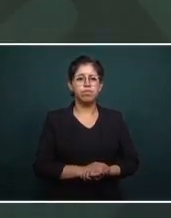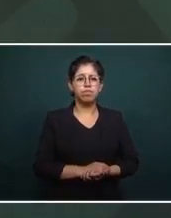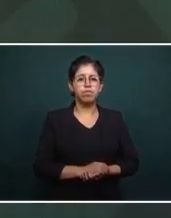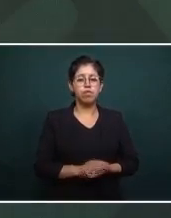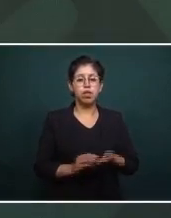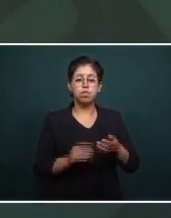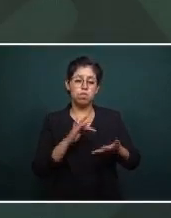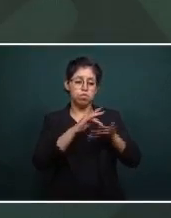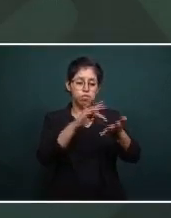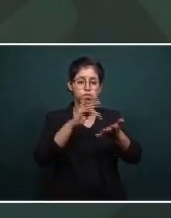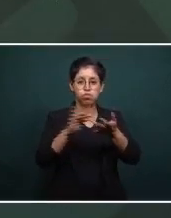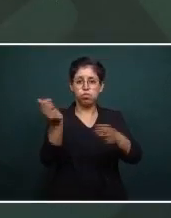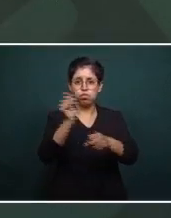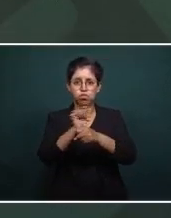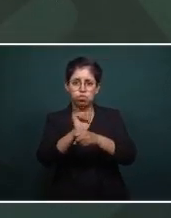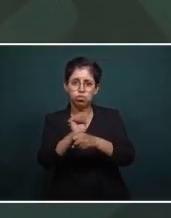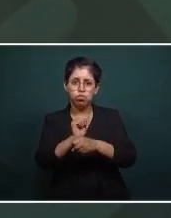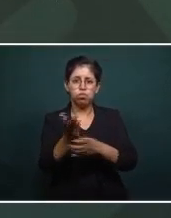actores, a